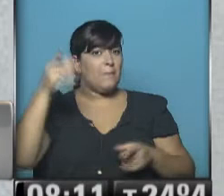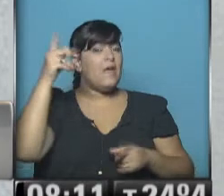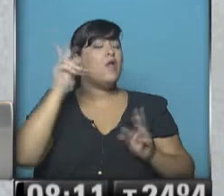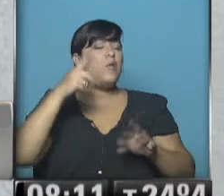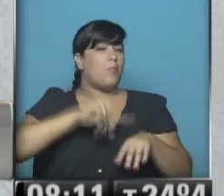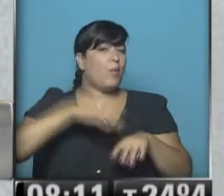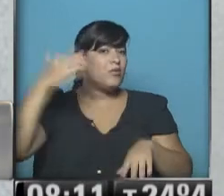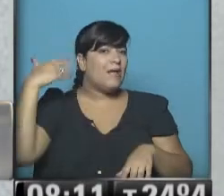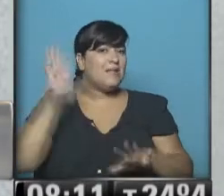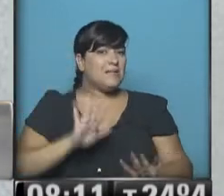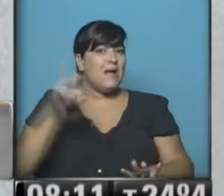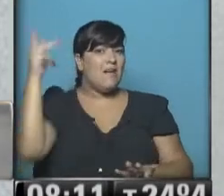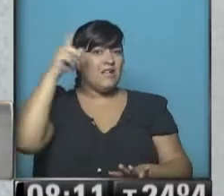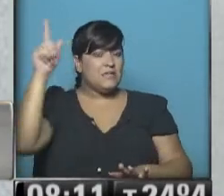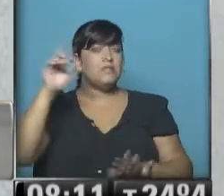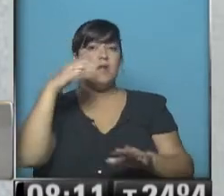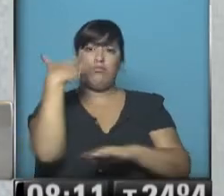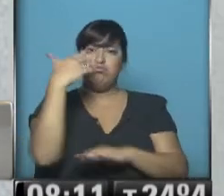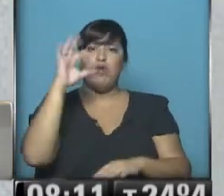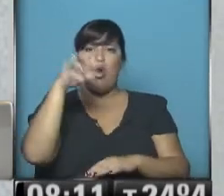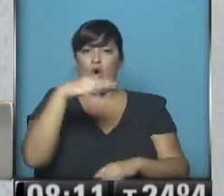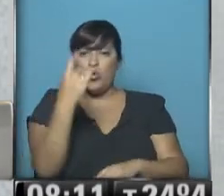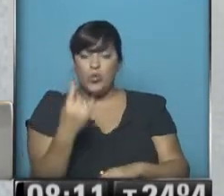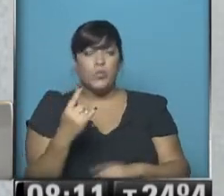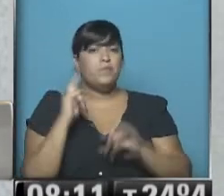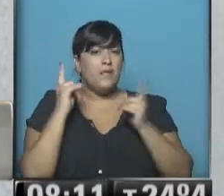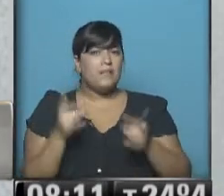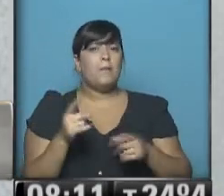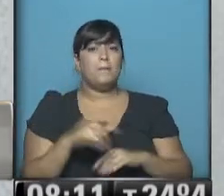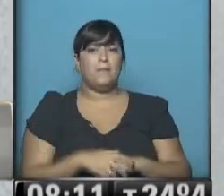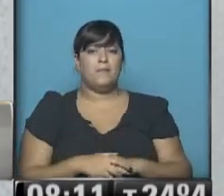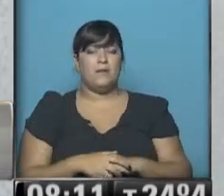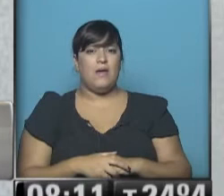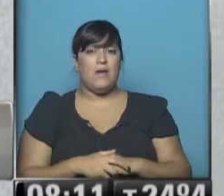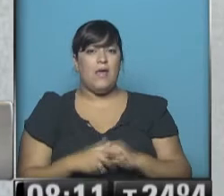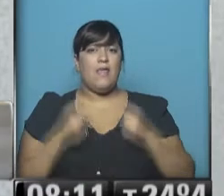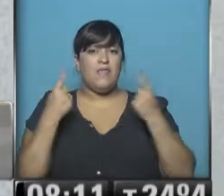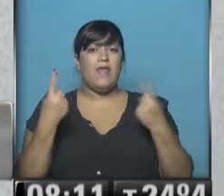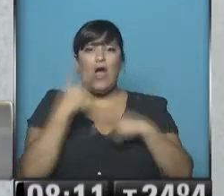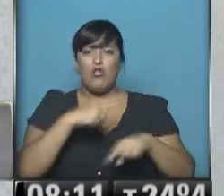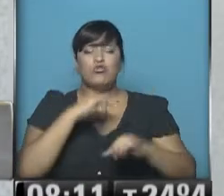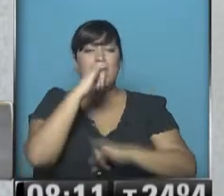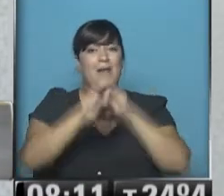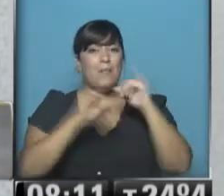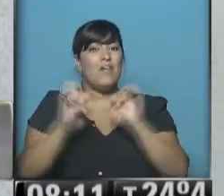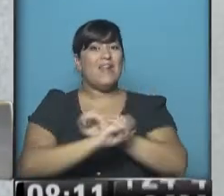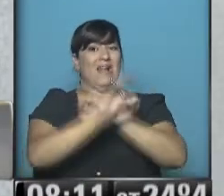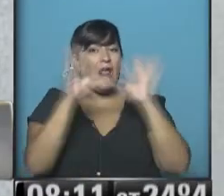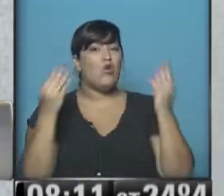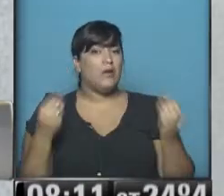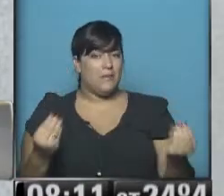no solamente ante la asamblea de las naciones unidas sino también generando las condiciones para el esclarecimiento de este atentado